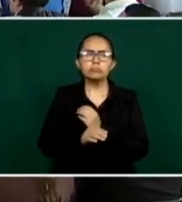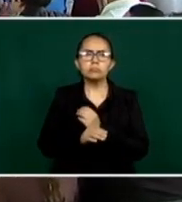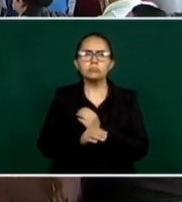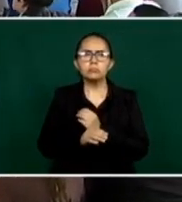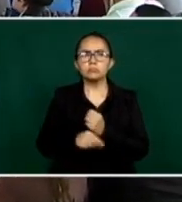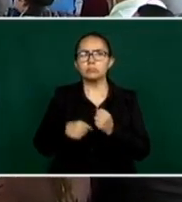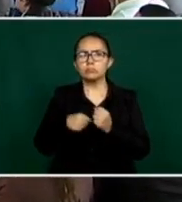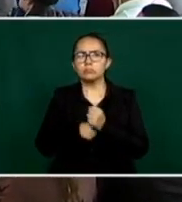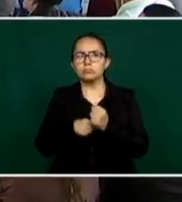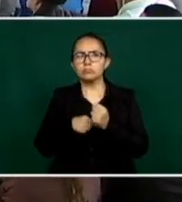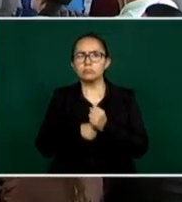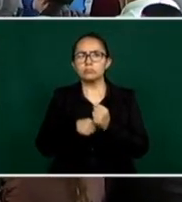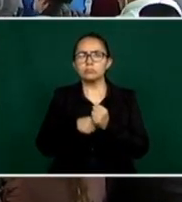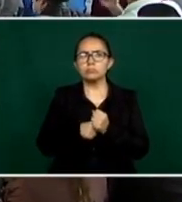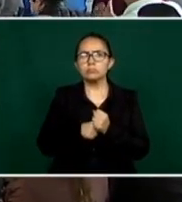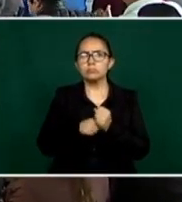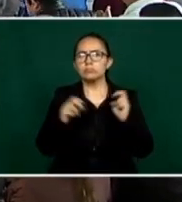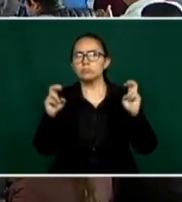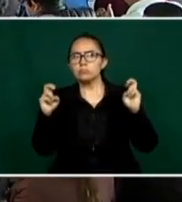oculto que no se sepa.